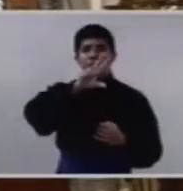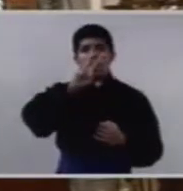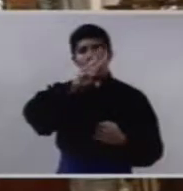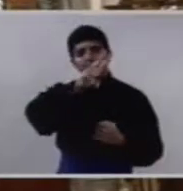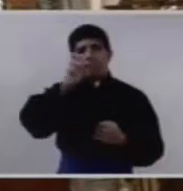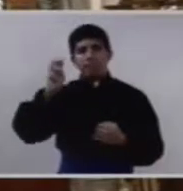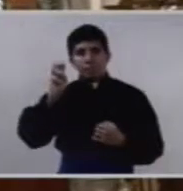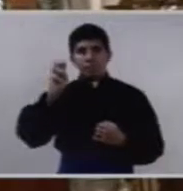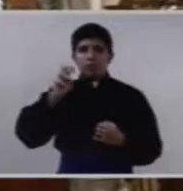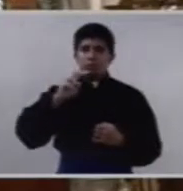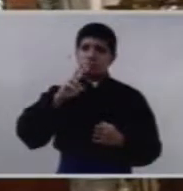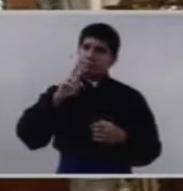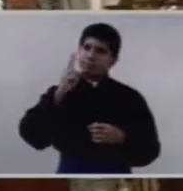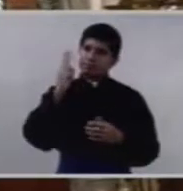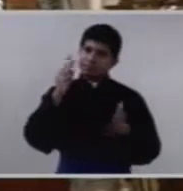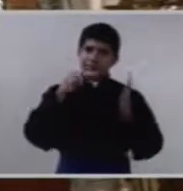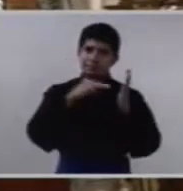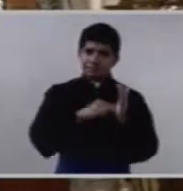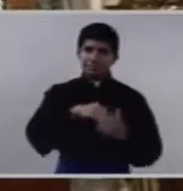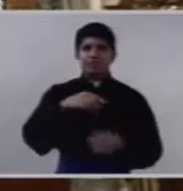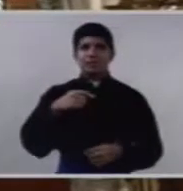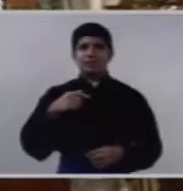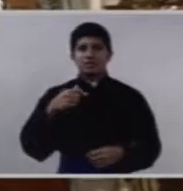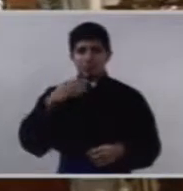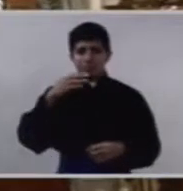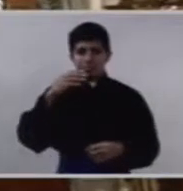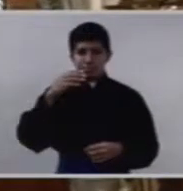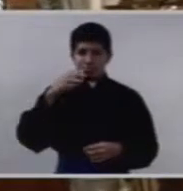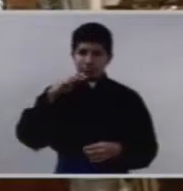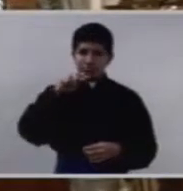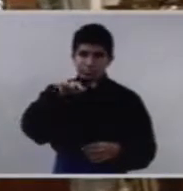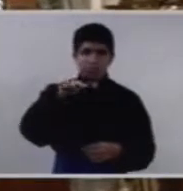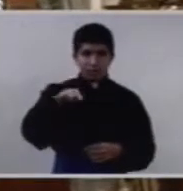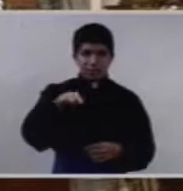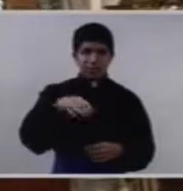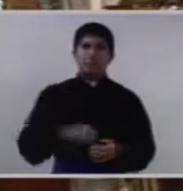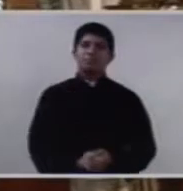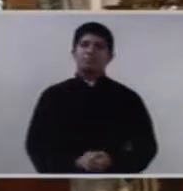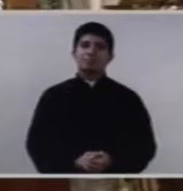2019. Bienvenidos, jóvenes, a esta catedral.